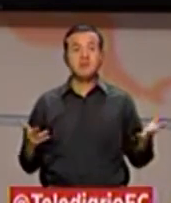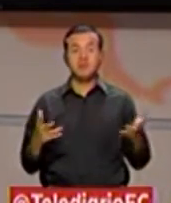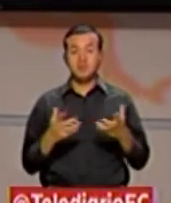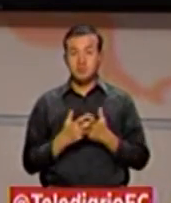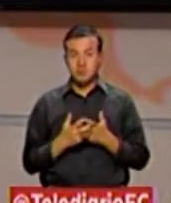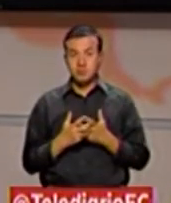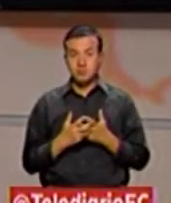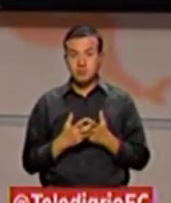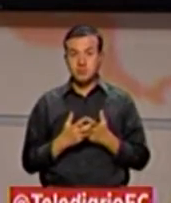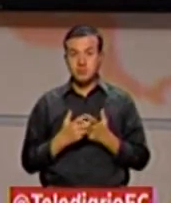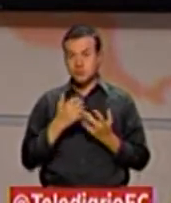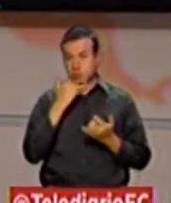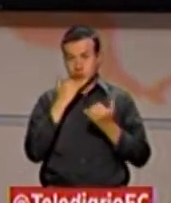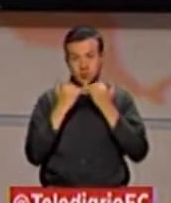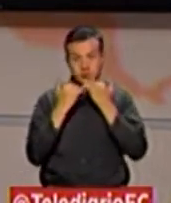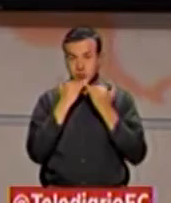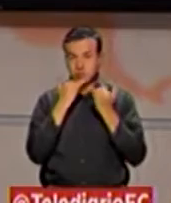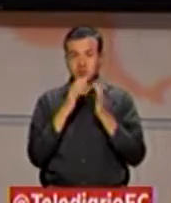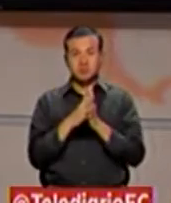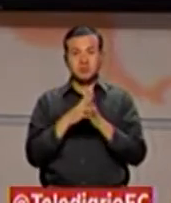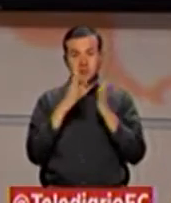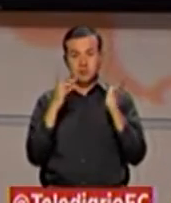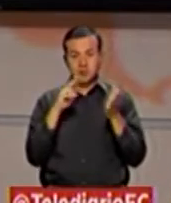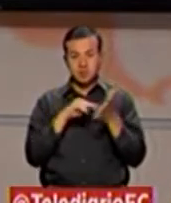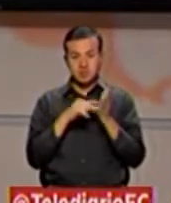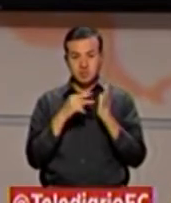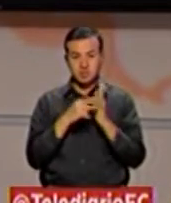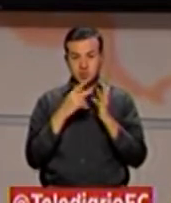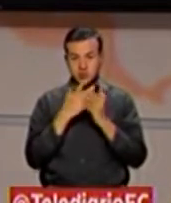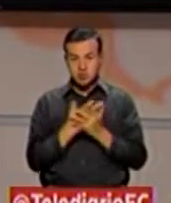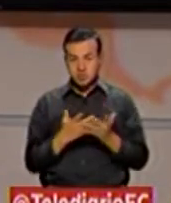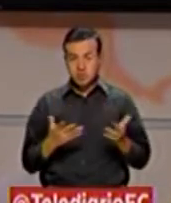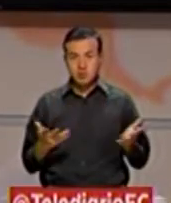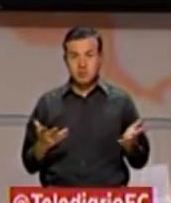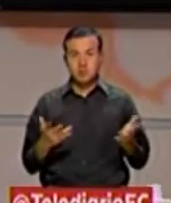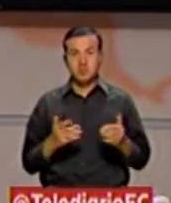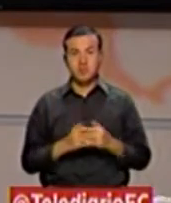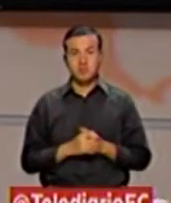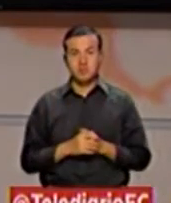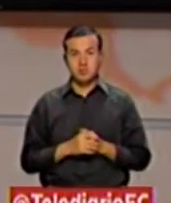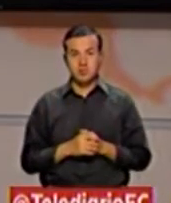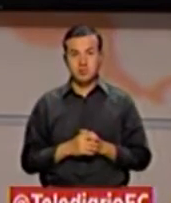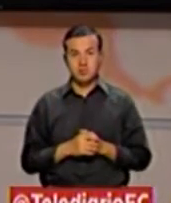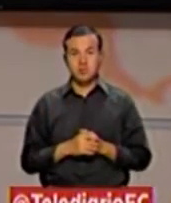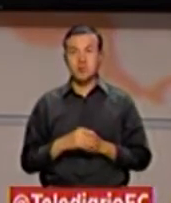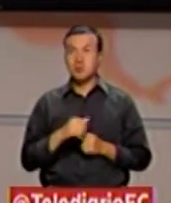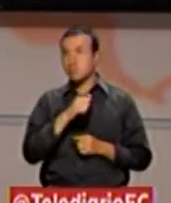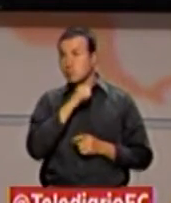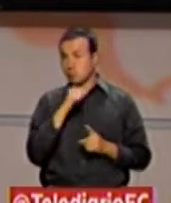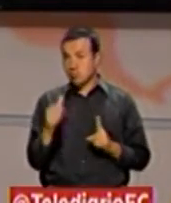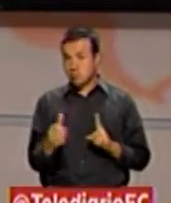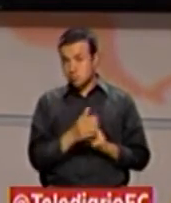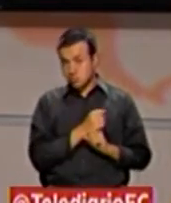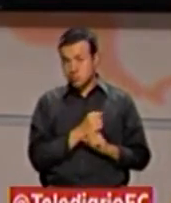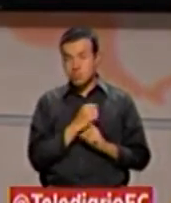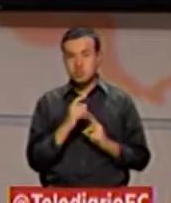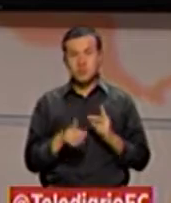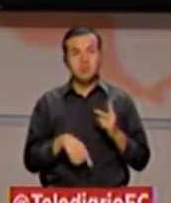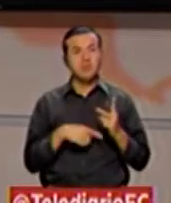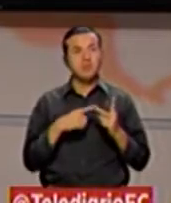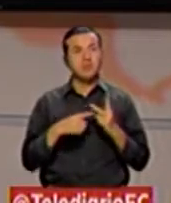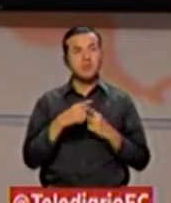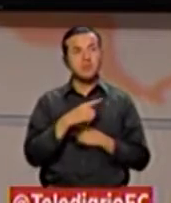concurso real de infracciones. ¿Qué significa ese concurso real de infracciones? Que además del secuestro, había